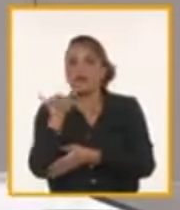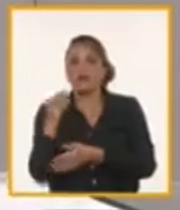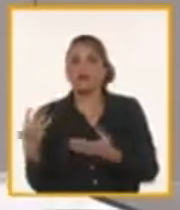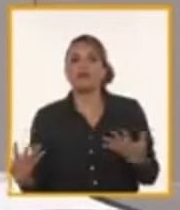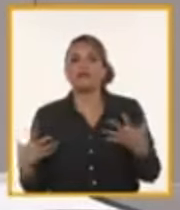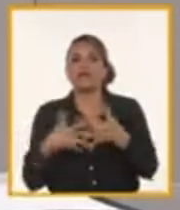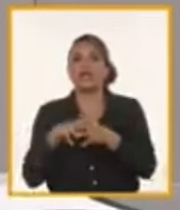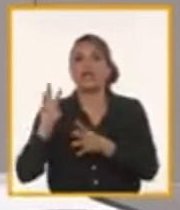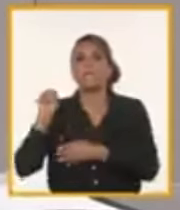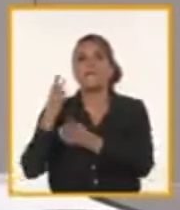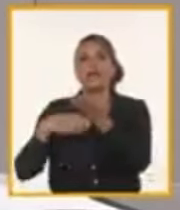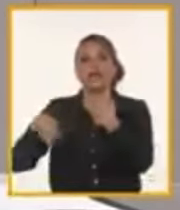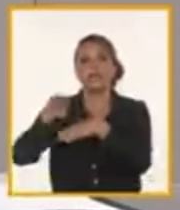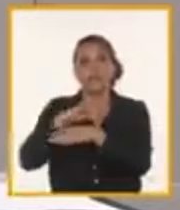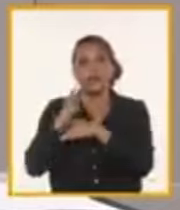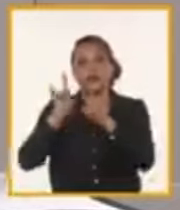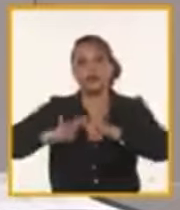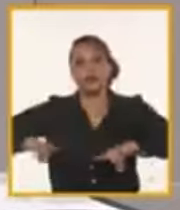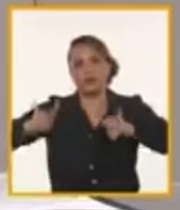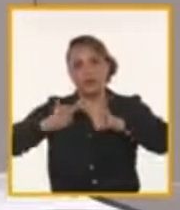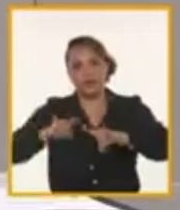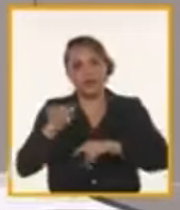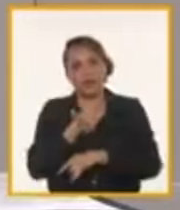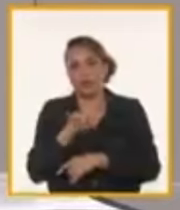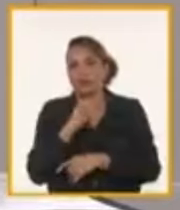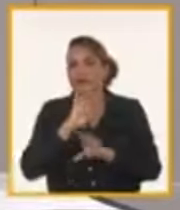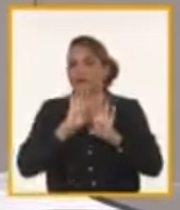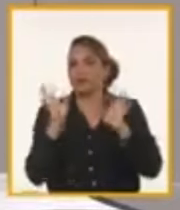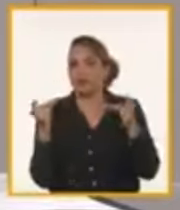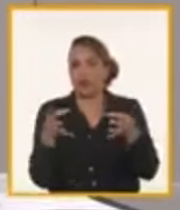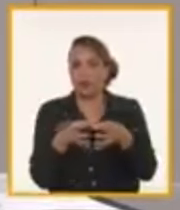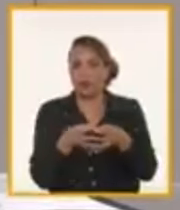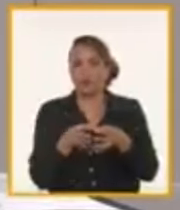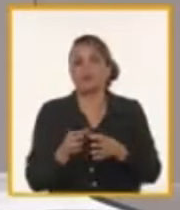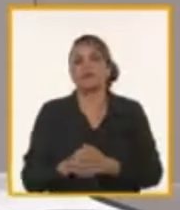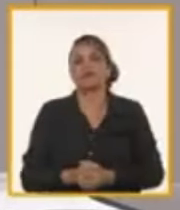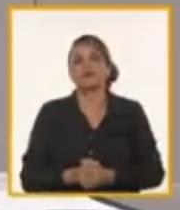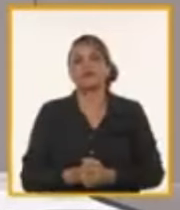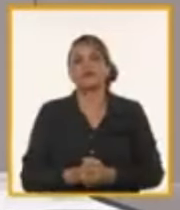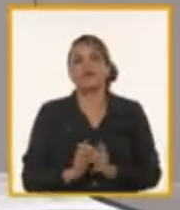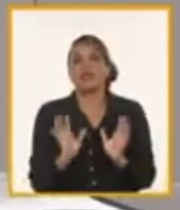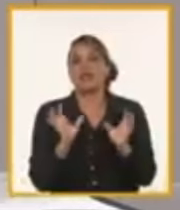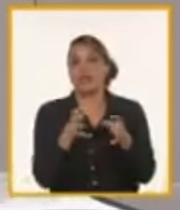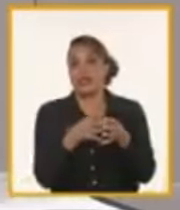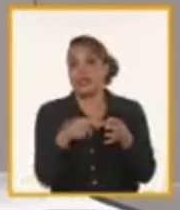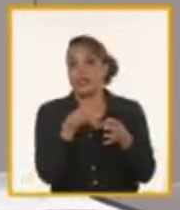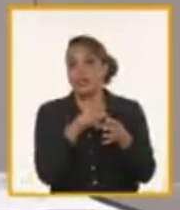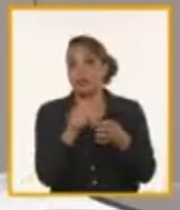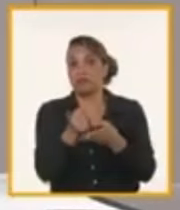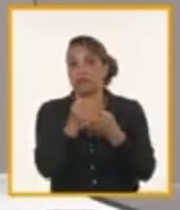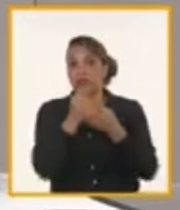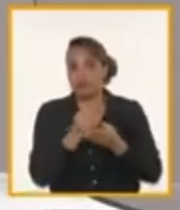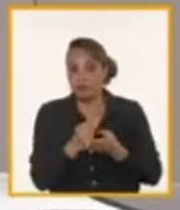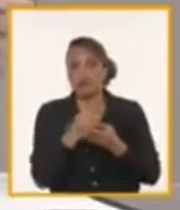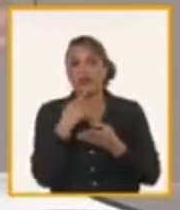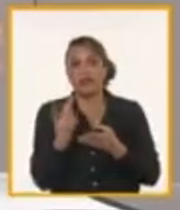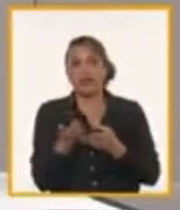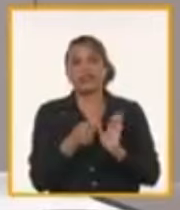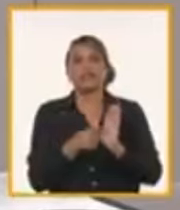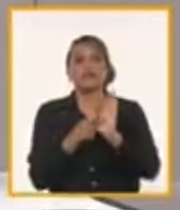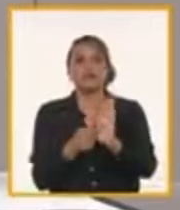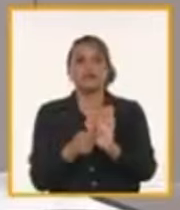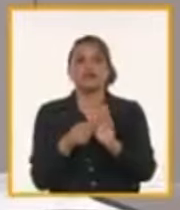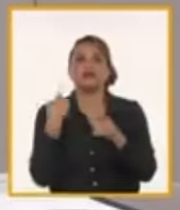maestría de agroecología Y eso nos ha permitido también eh demostrar otra práctica que hemos